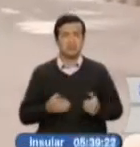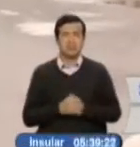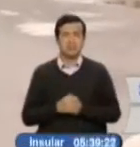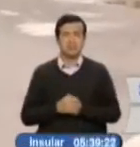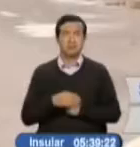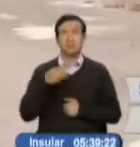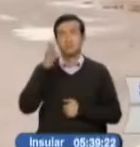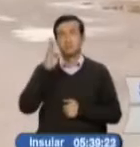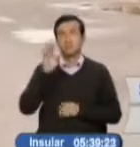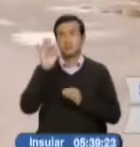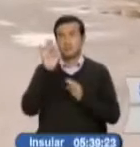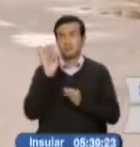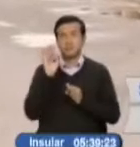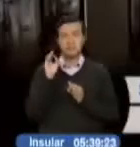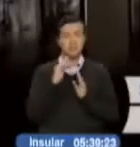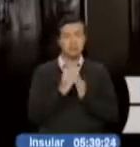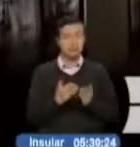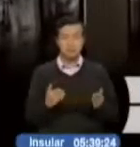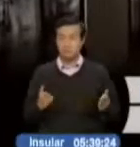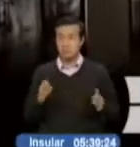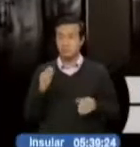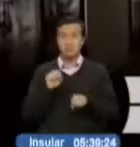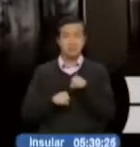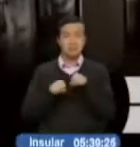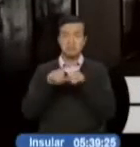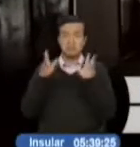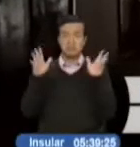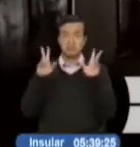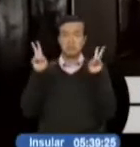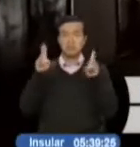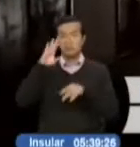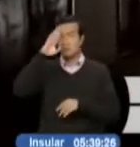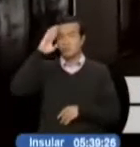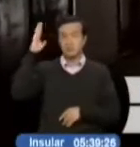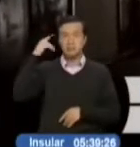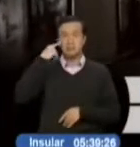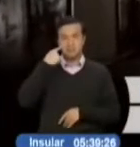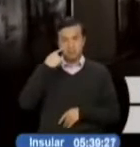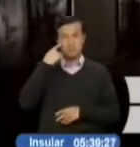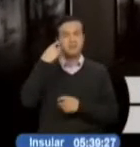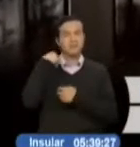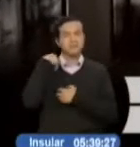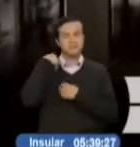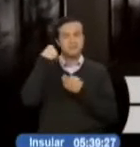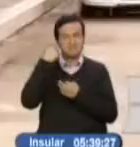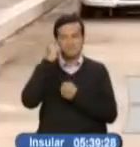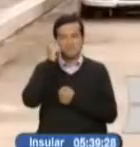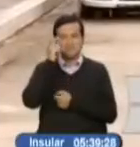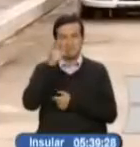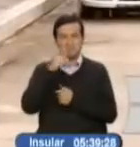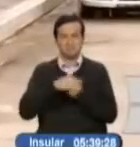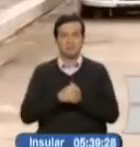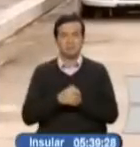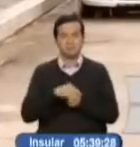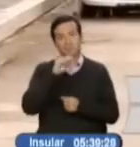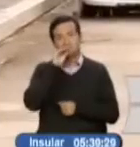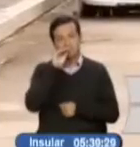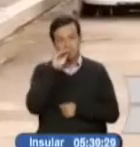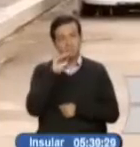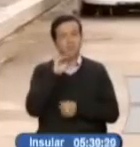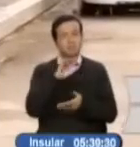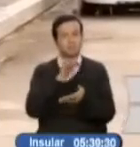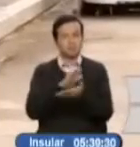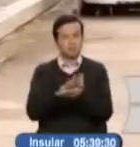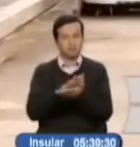con la bendición de Dios, no ha pasado nada. En cuanto a seguridad, también se ofrecen garantías para el turista. Tengan la seguridad que nosotros